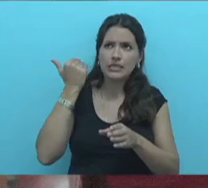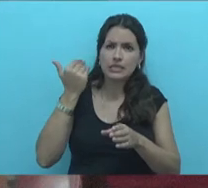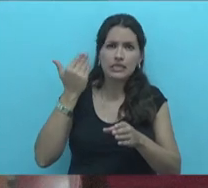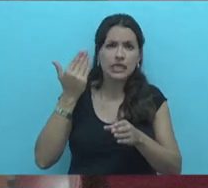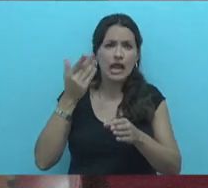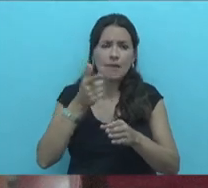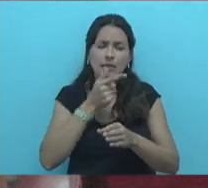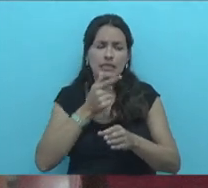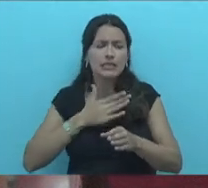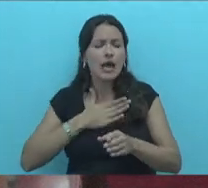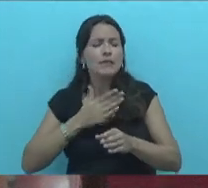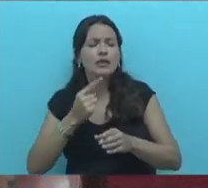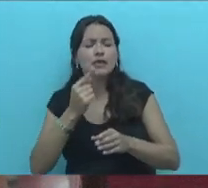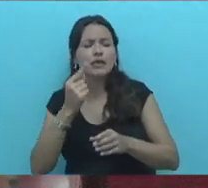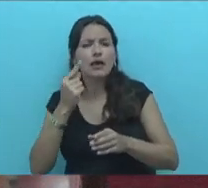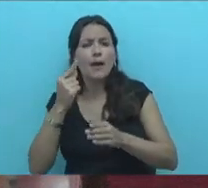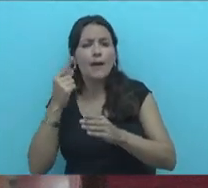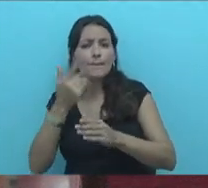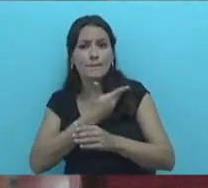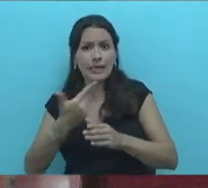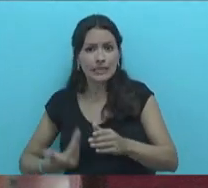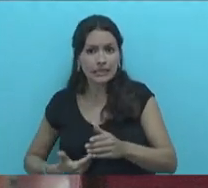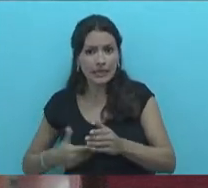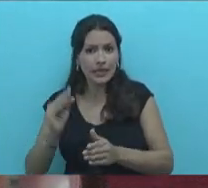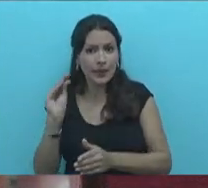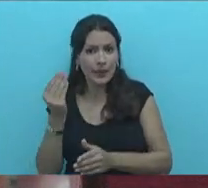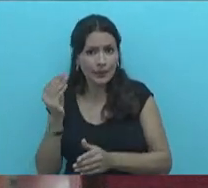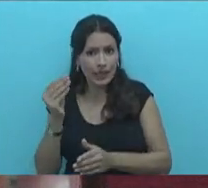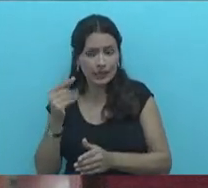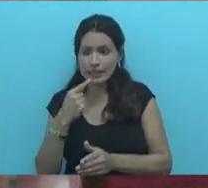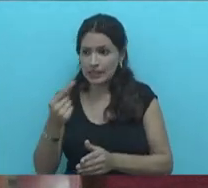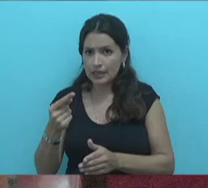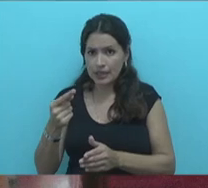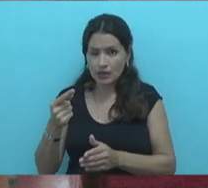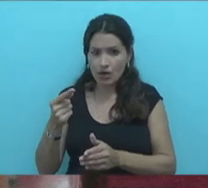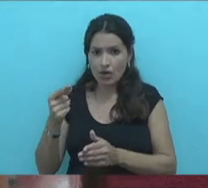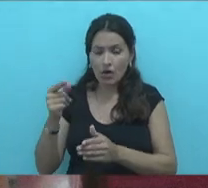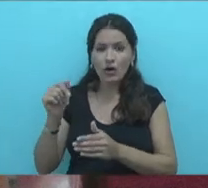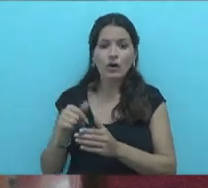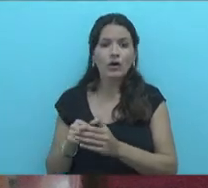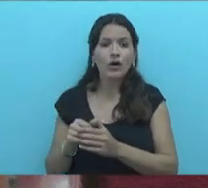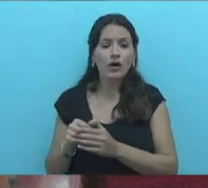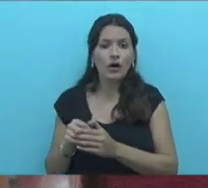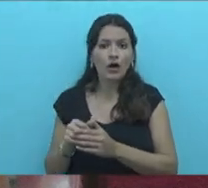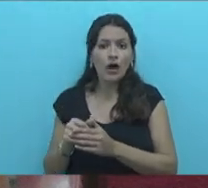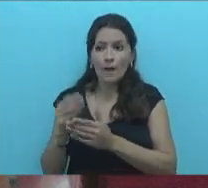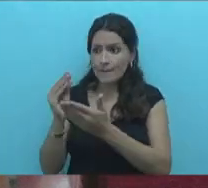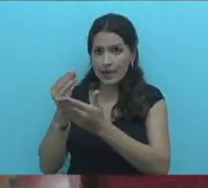de Brasil, Bolsonaro, autoriza una base militar de lanzamiento de cohetes